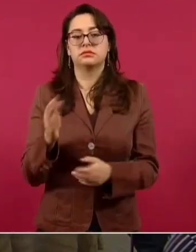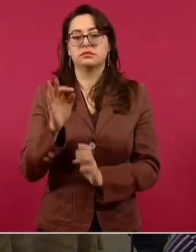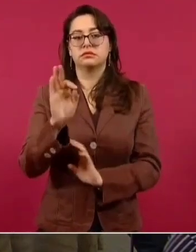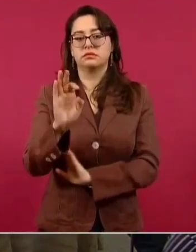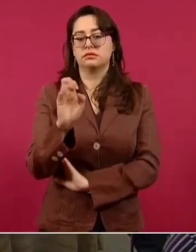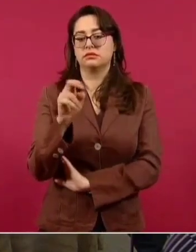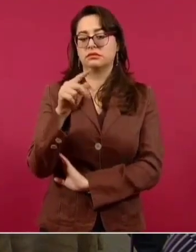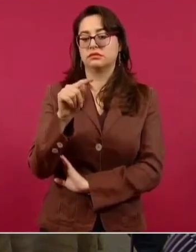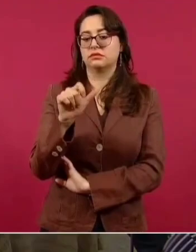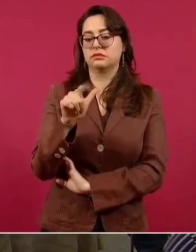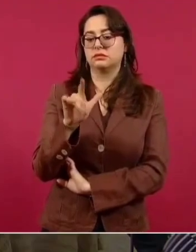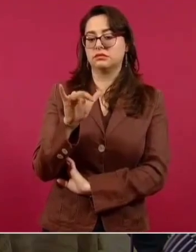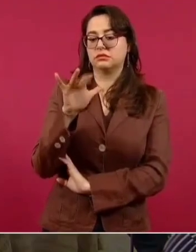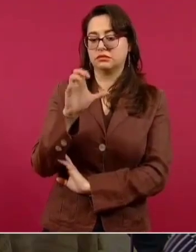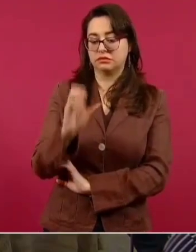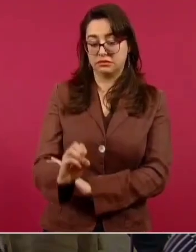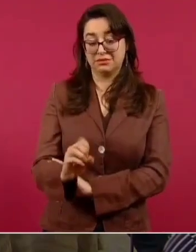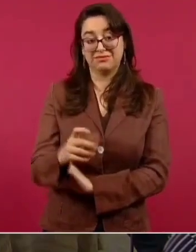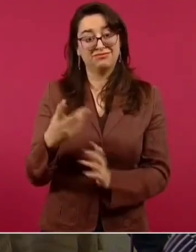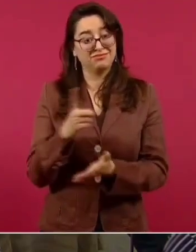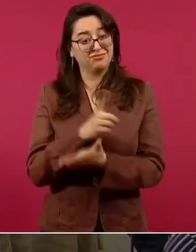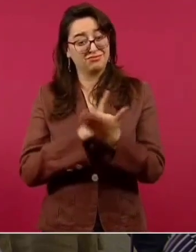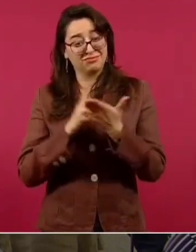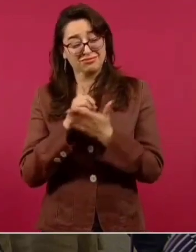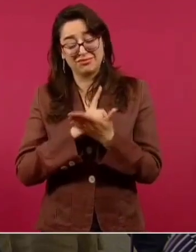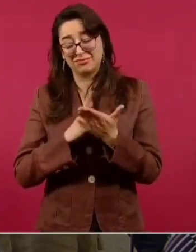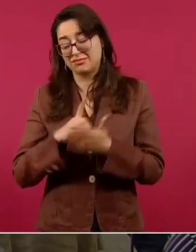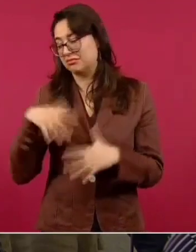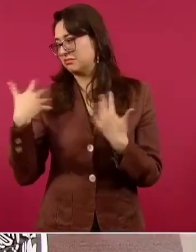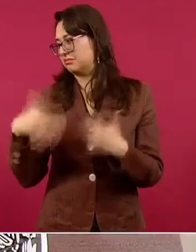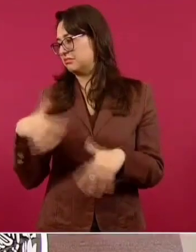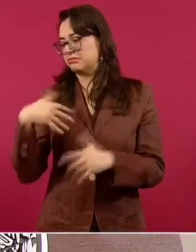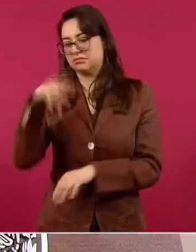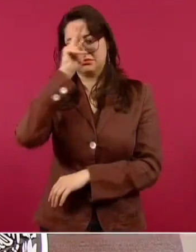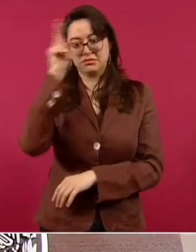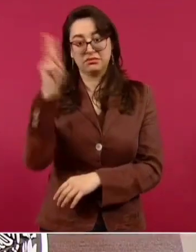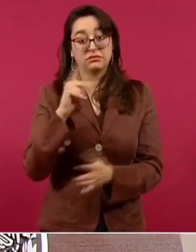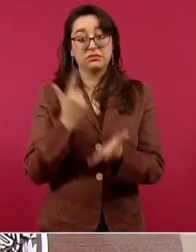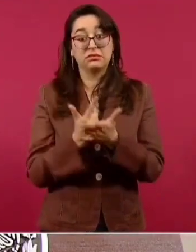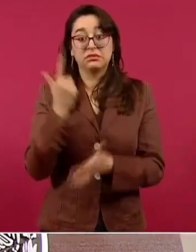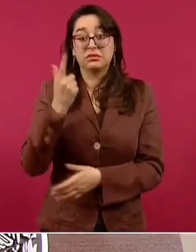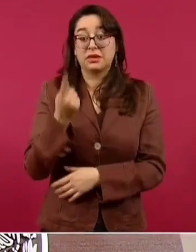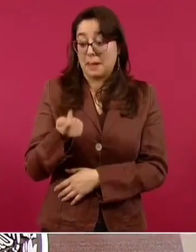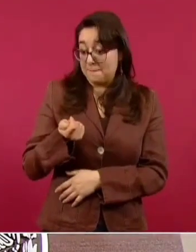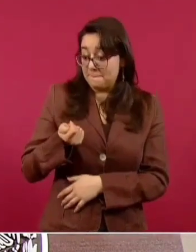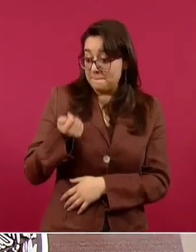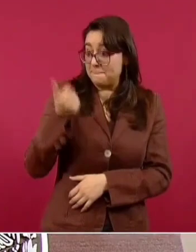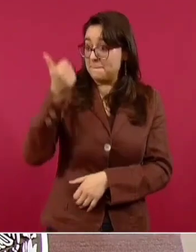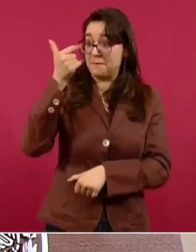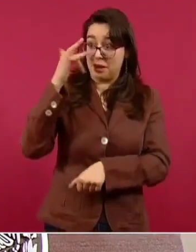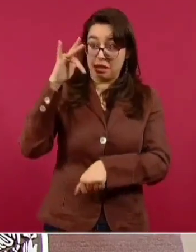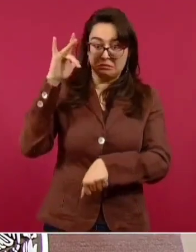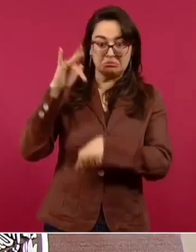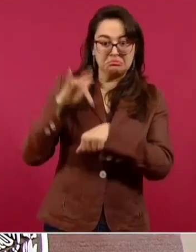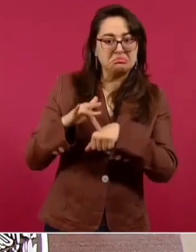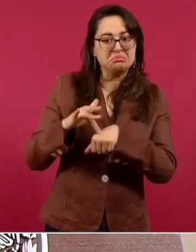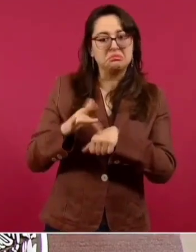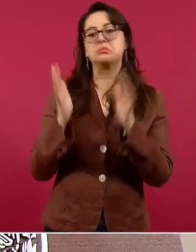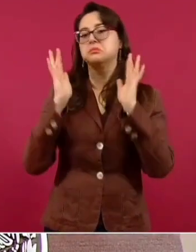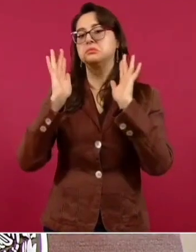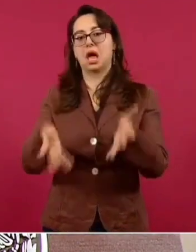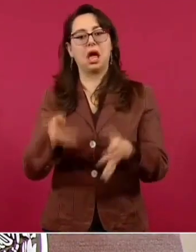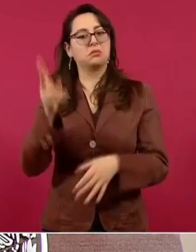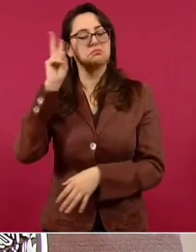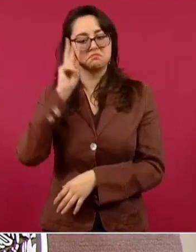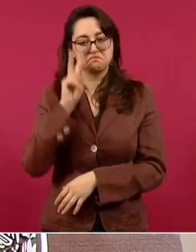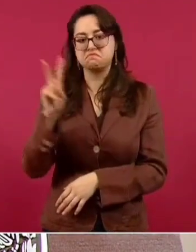pequeñas, y además tiene efectos muy graves sobre la salud, con una gran capacidad de causar sobredosis